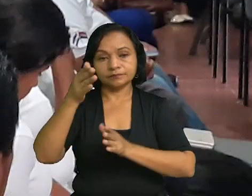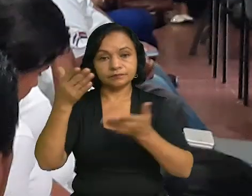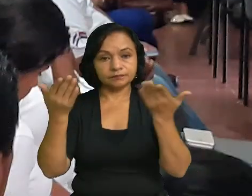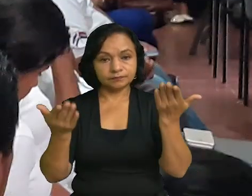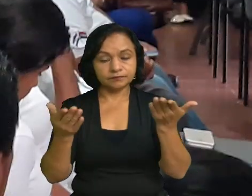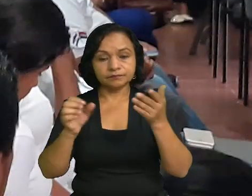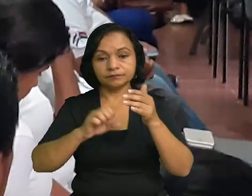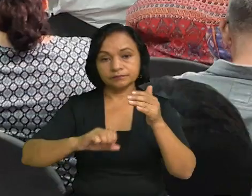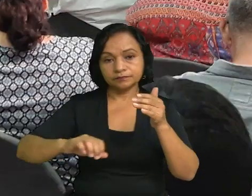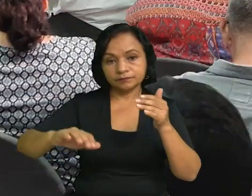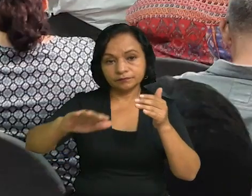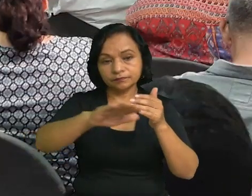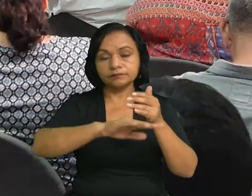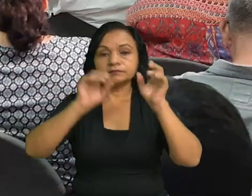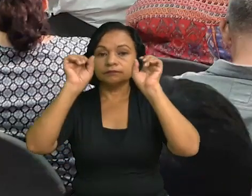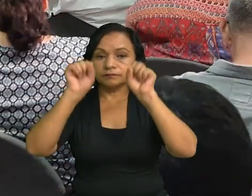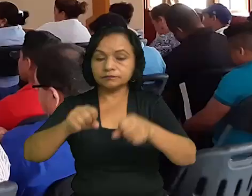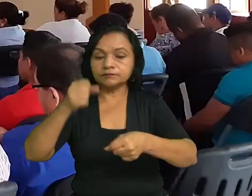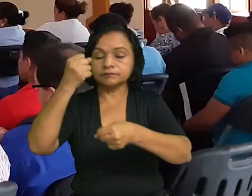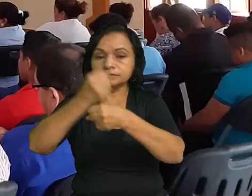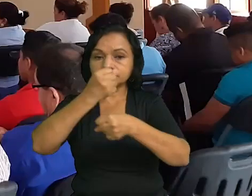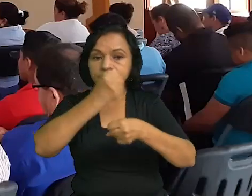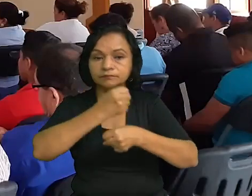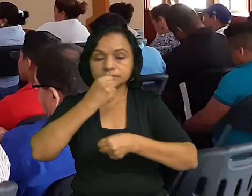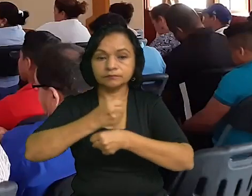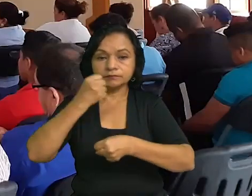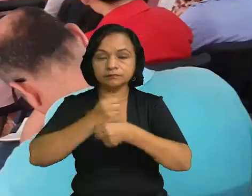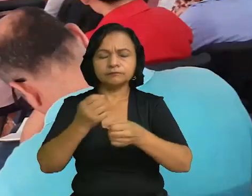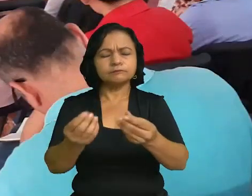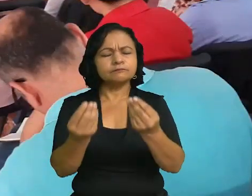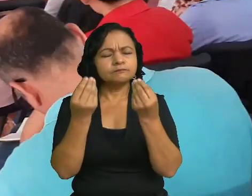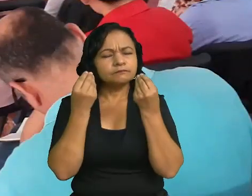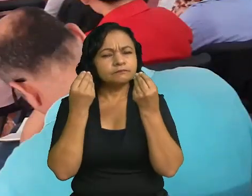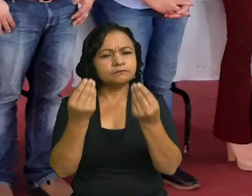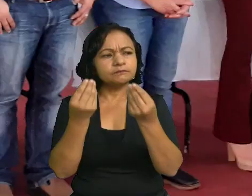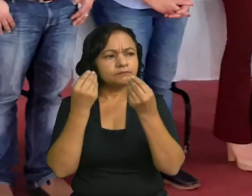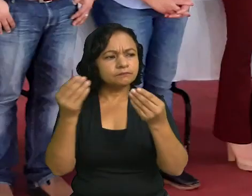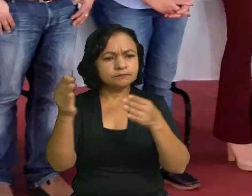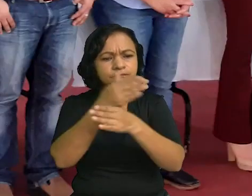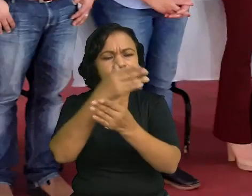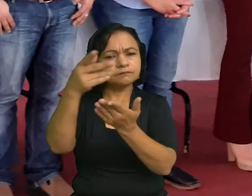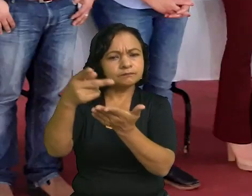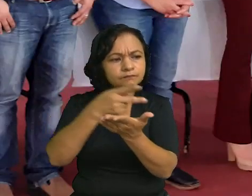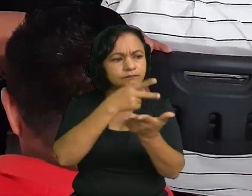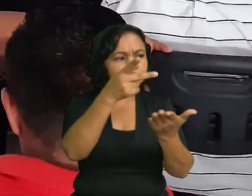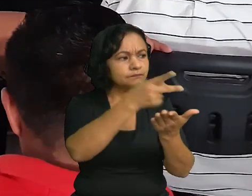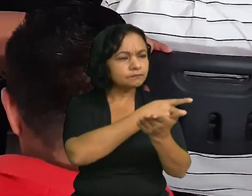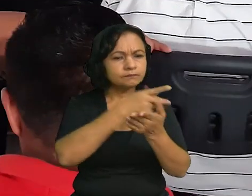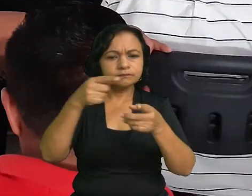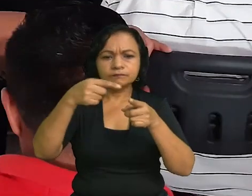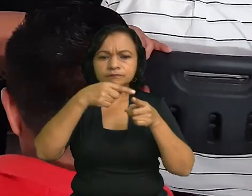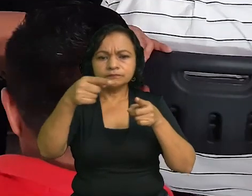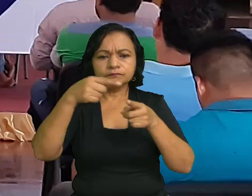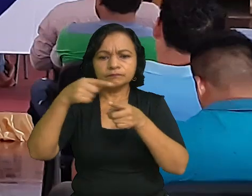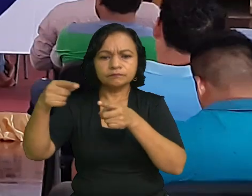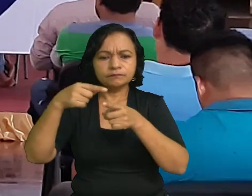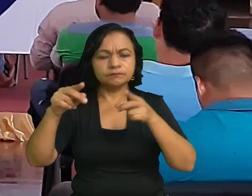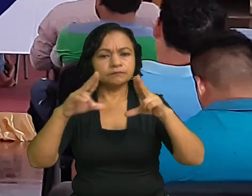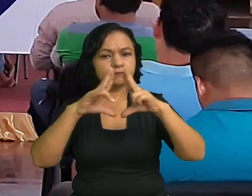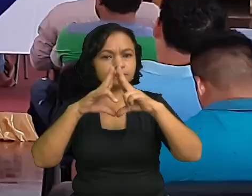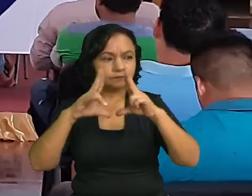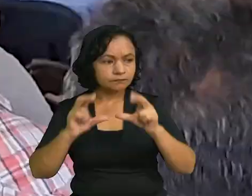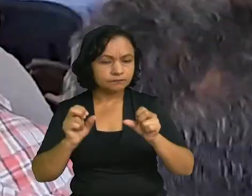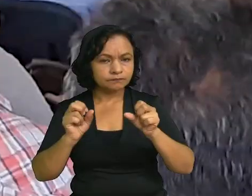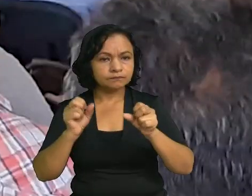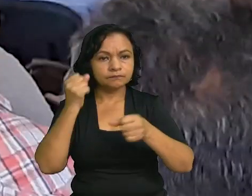enfoque social se logró la elaboración de una gran cantidad de perfiles de proyectos en todos los municipios del país y